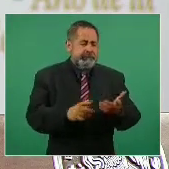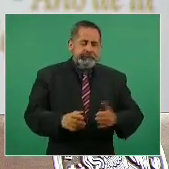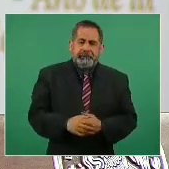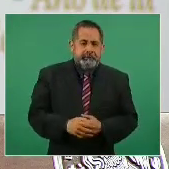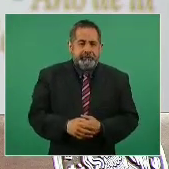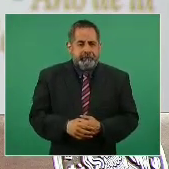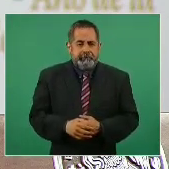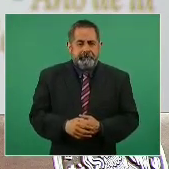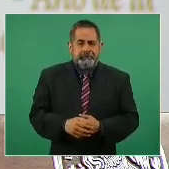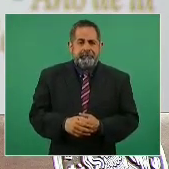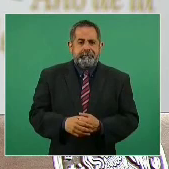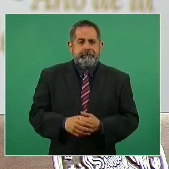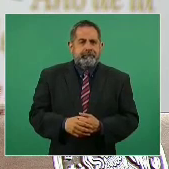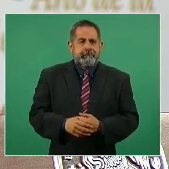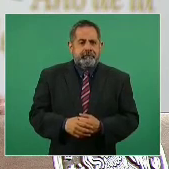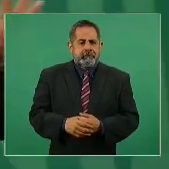Pues es,